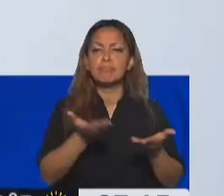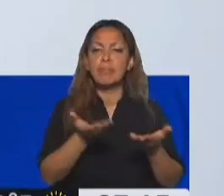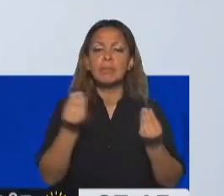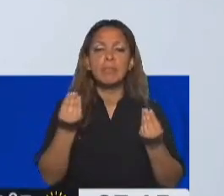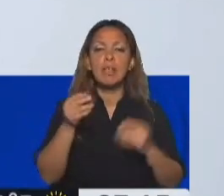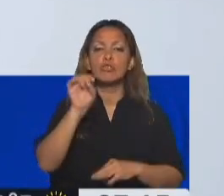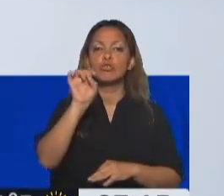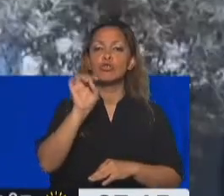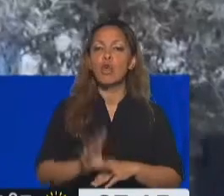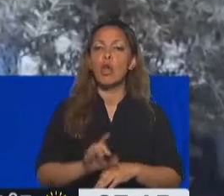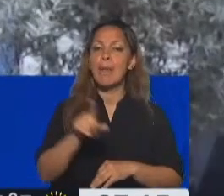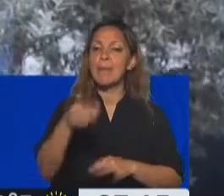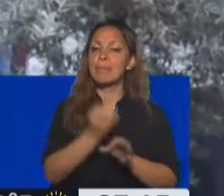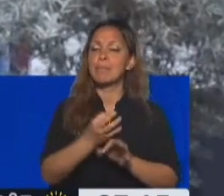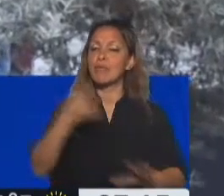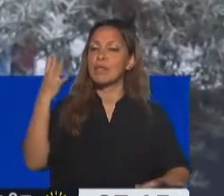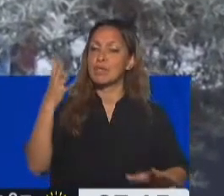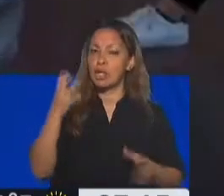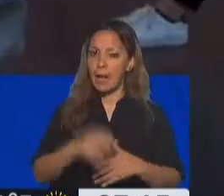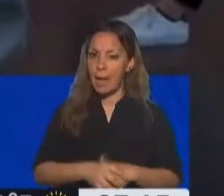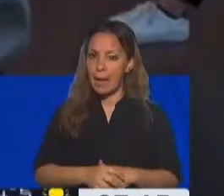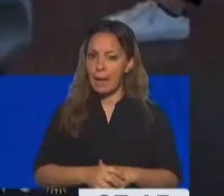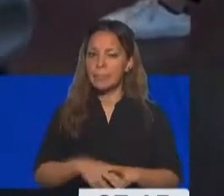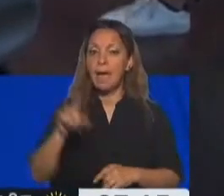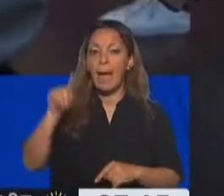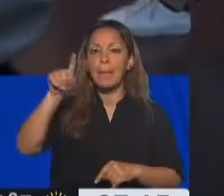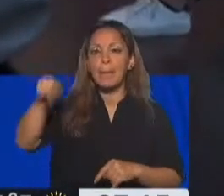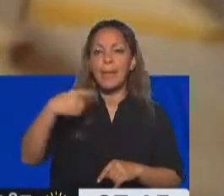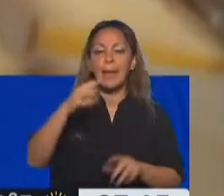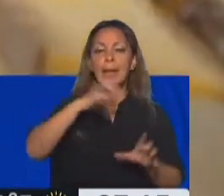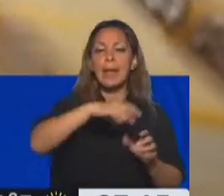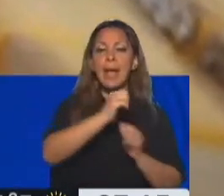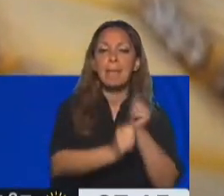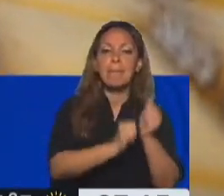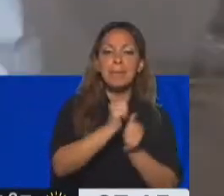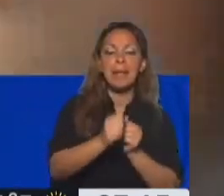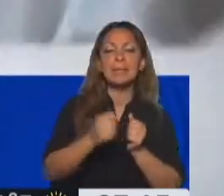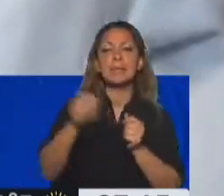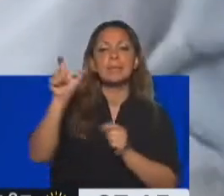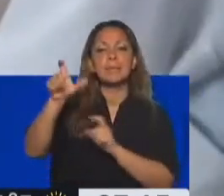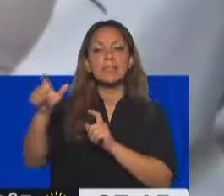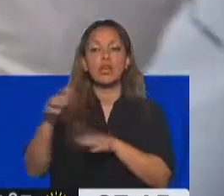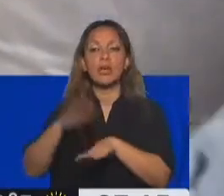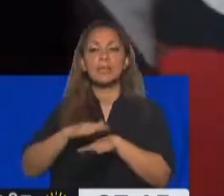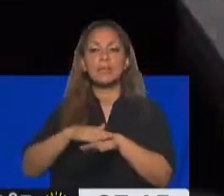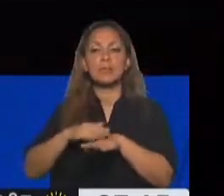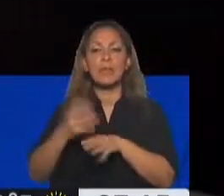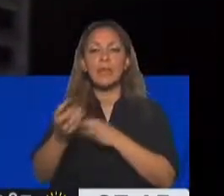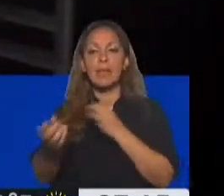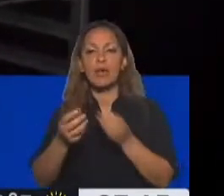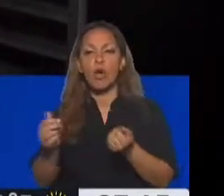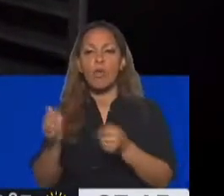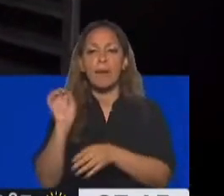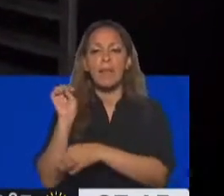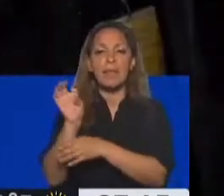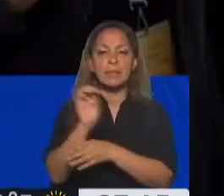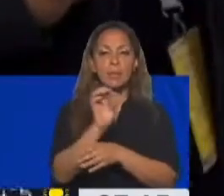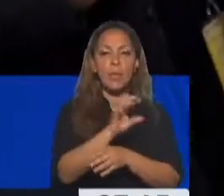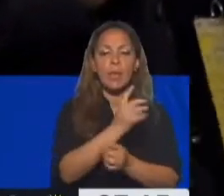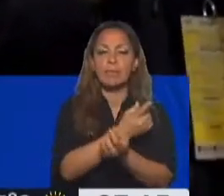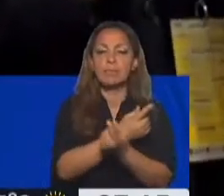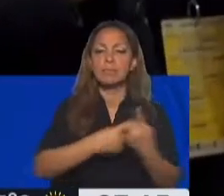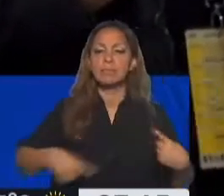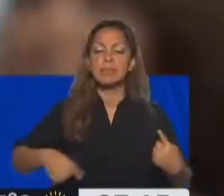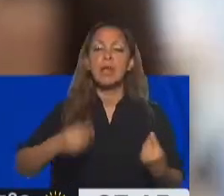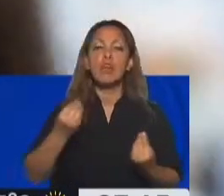las empresas locales establecer relaciones con compradores importadores y con distribuidores de los principales canales de